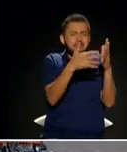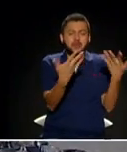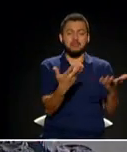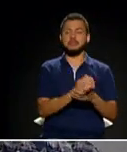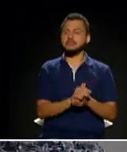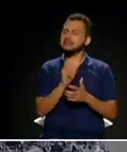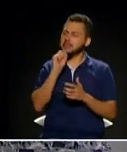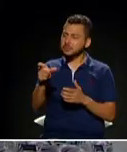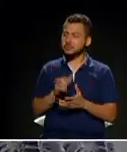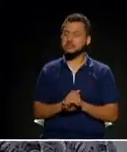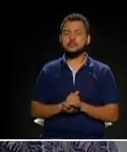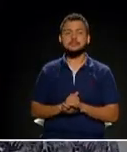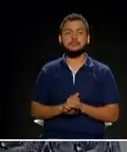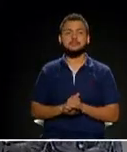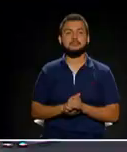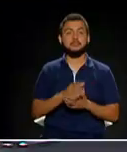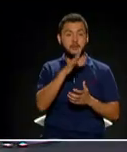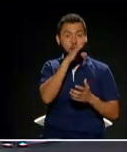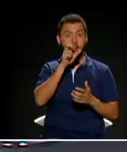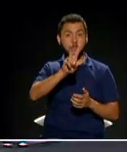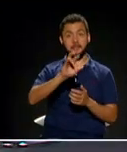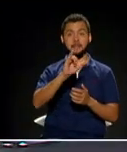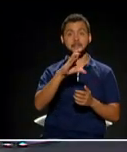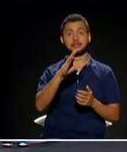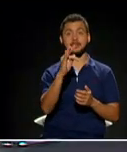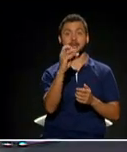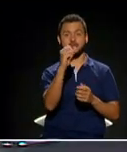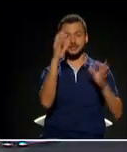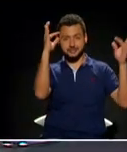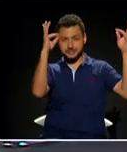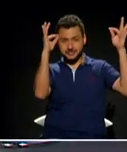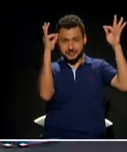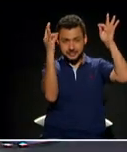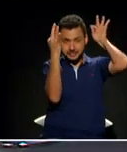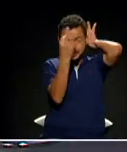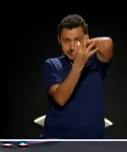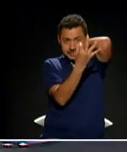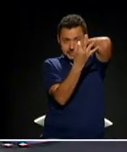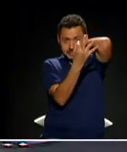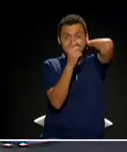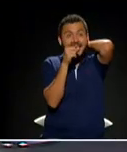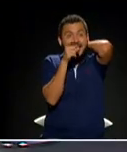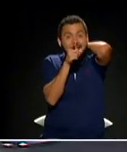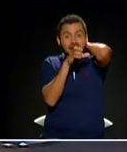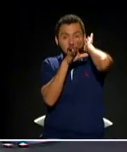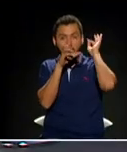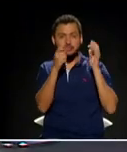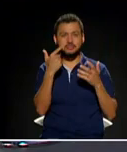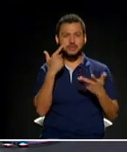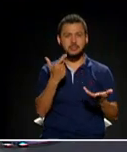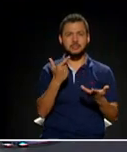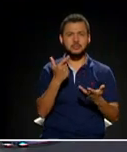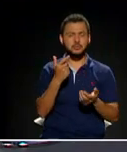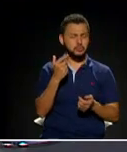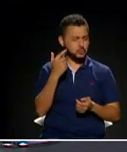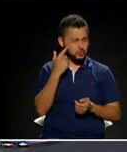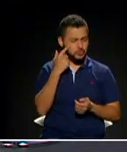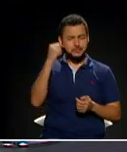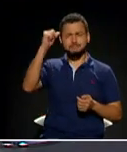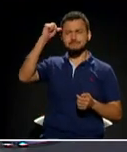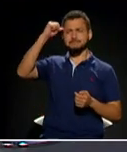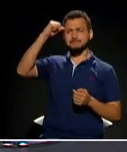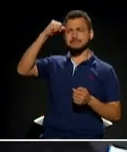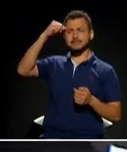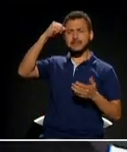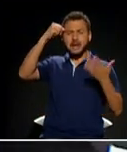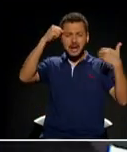pues no tanto podría decir uno como muchas zonas rurales y dispersas de nuestro país pero aquí hay huellas muy dolorosas beatriz como es el caso de la